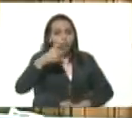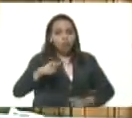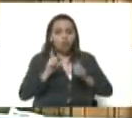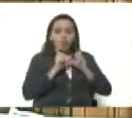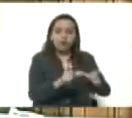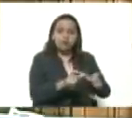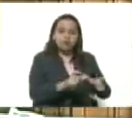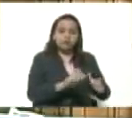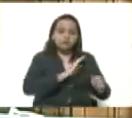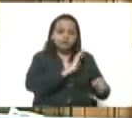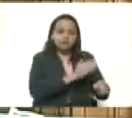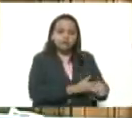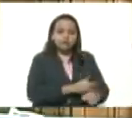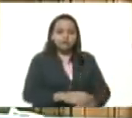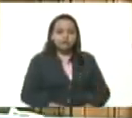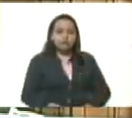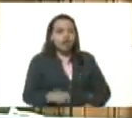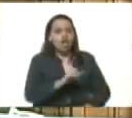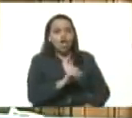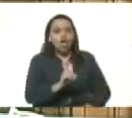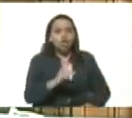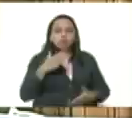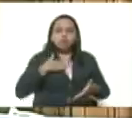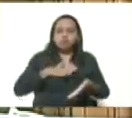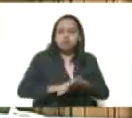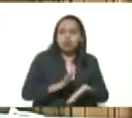cuarentena radical. No se confíe.